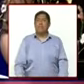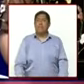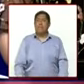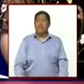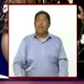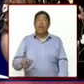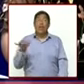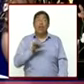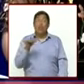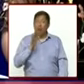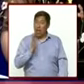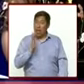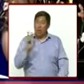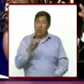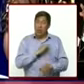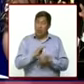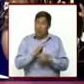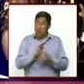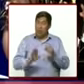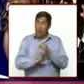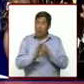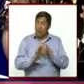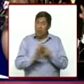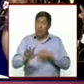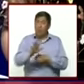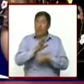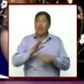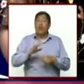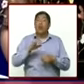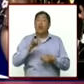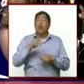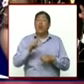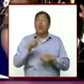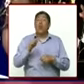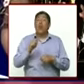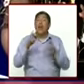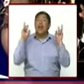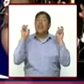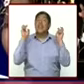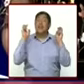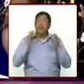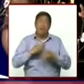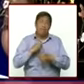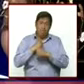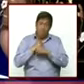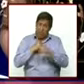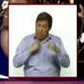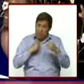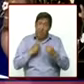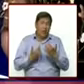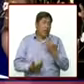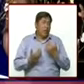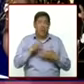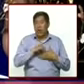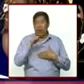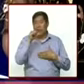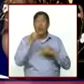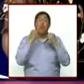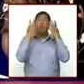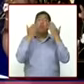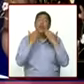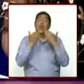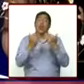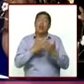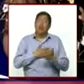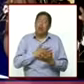Y también se ha pronunciado el viceministro de Defensa Civil, Juan Carlos Calvimontes, con relación a la campaña de la Red Bolivisión Se nos quema el alma. Y él agradece